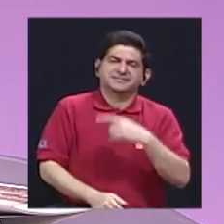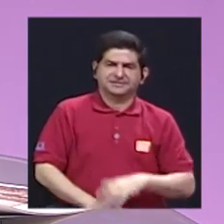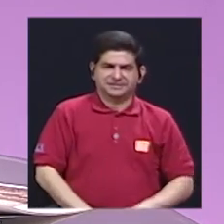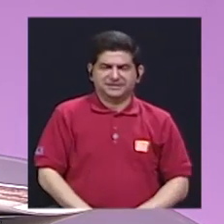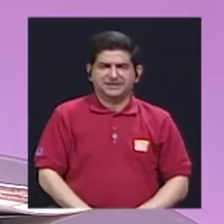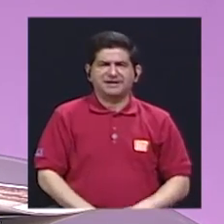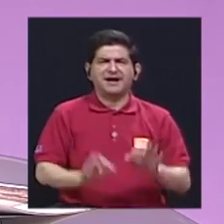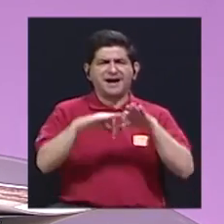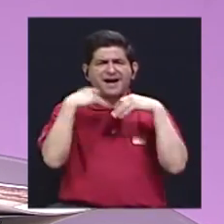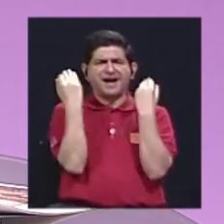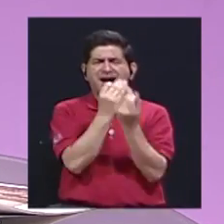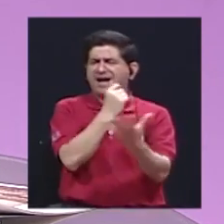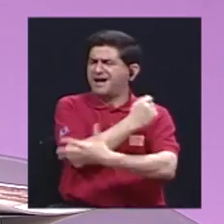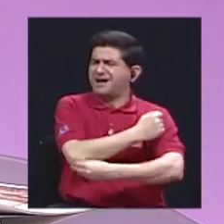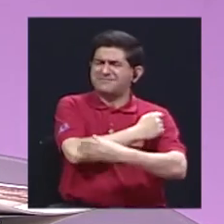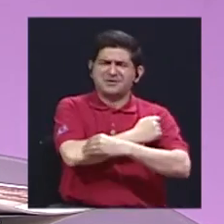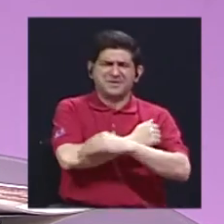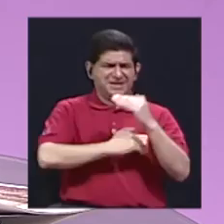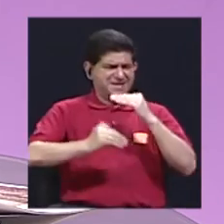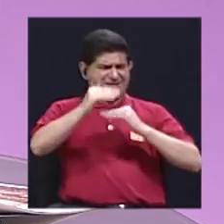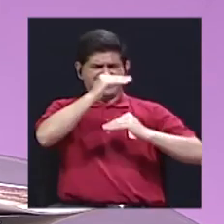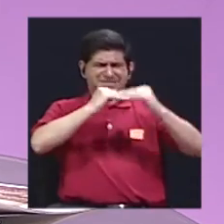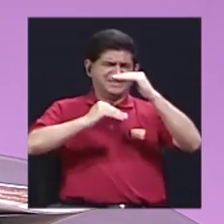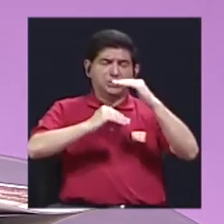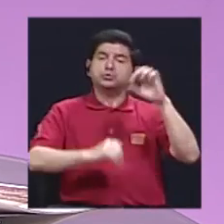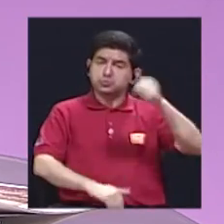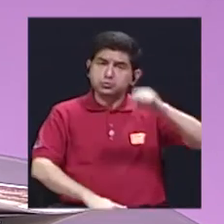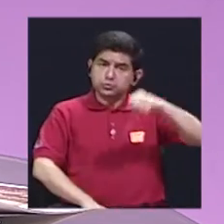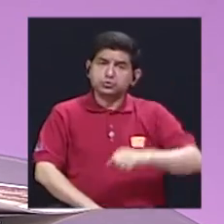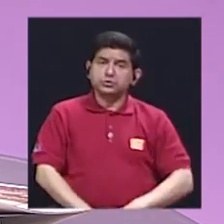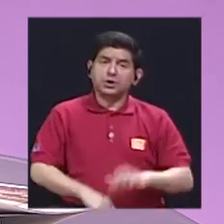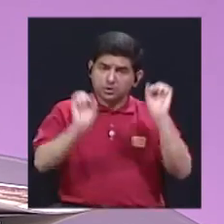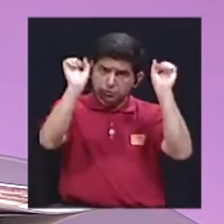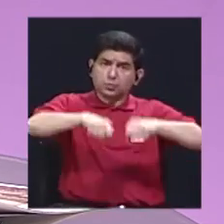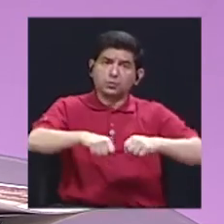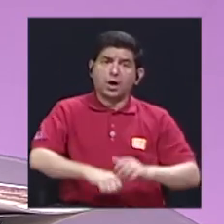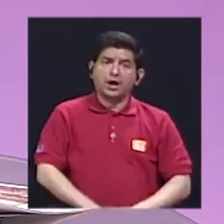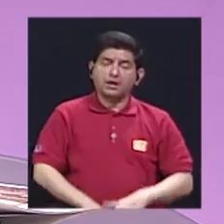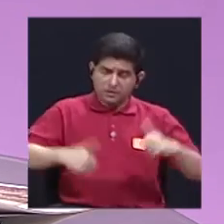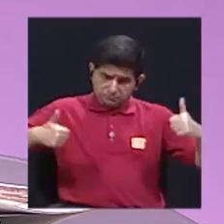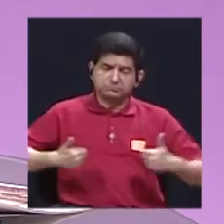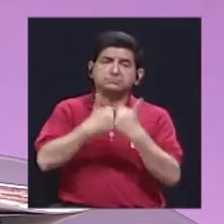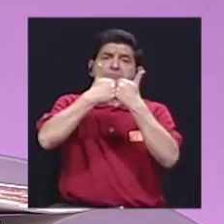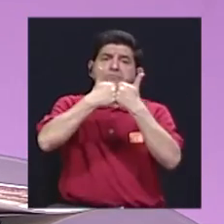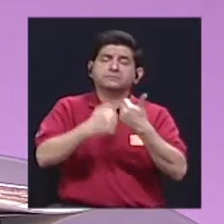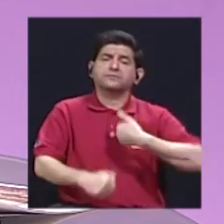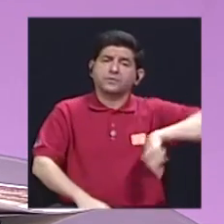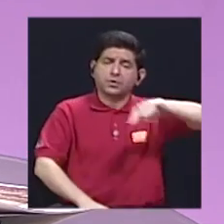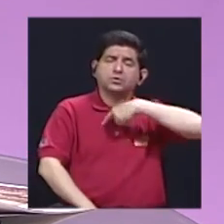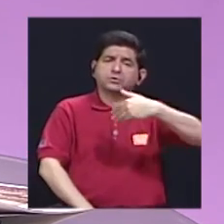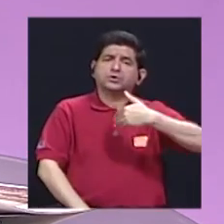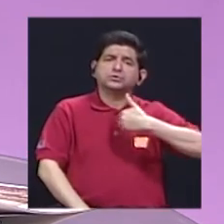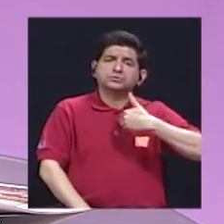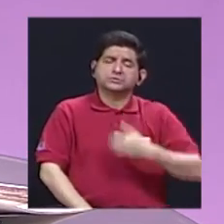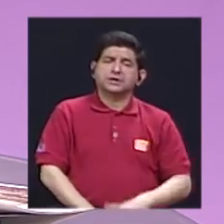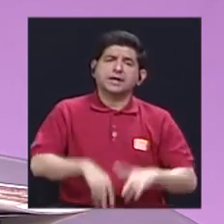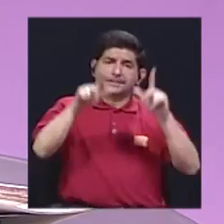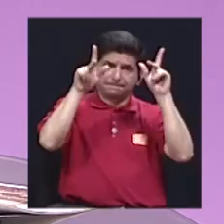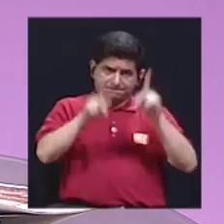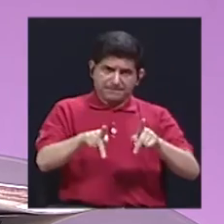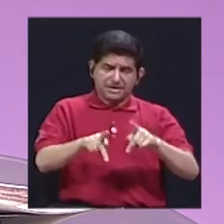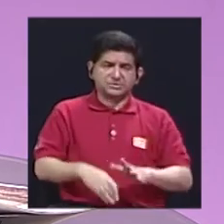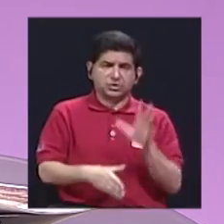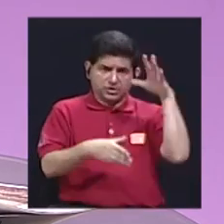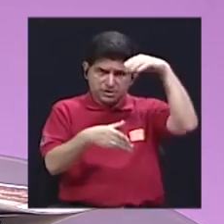las familias pobres viviendo en condominio si es posible y es un reto que tenemos los que estamos